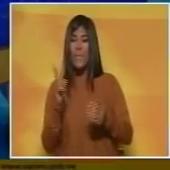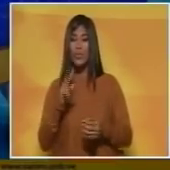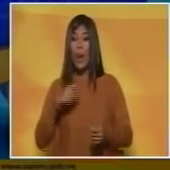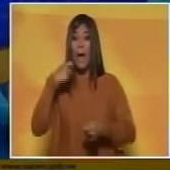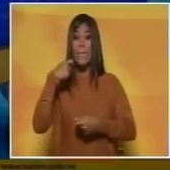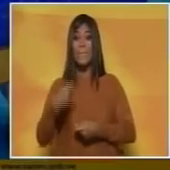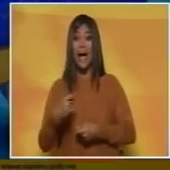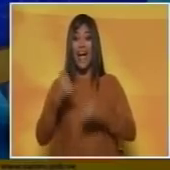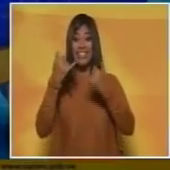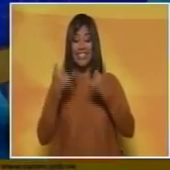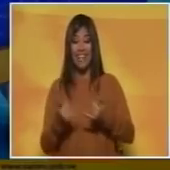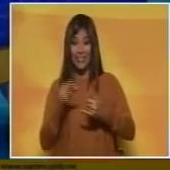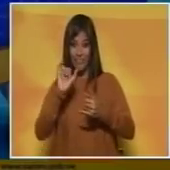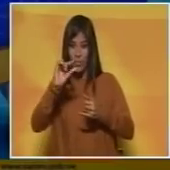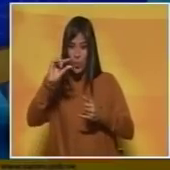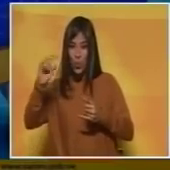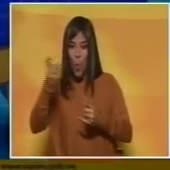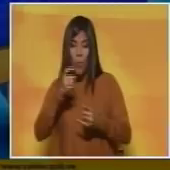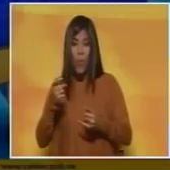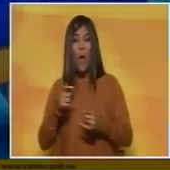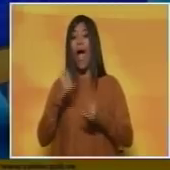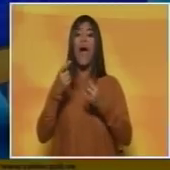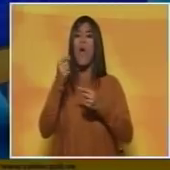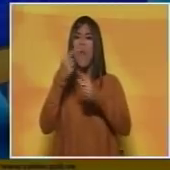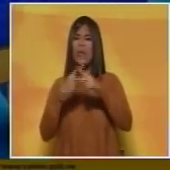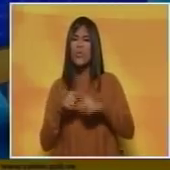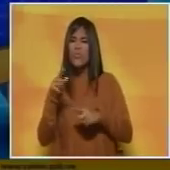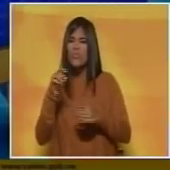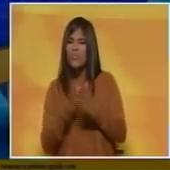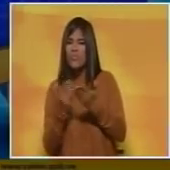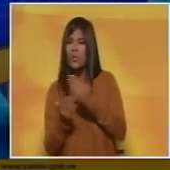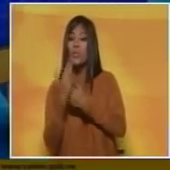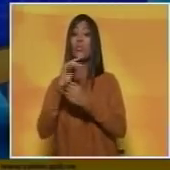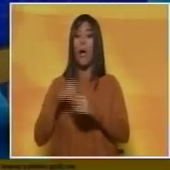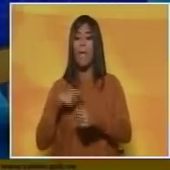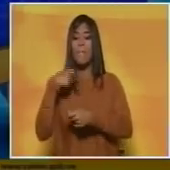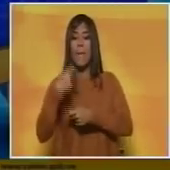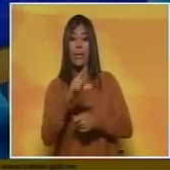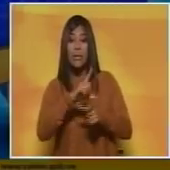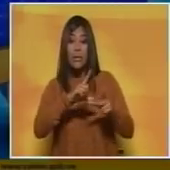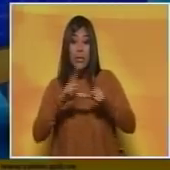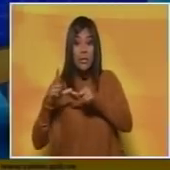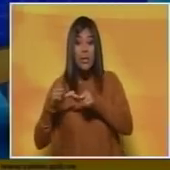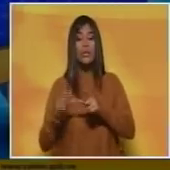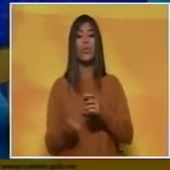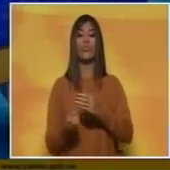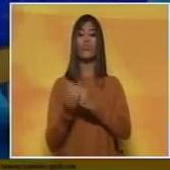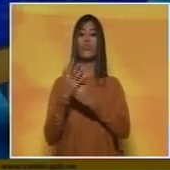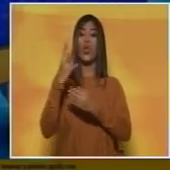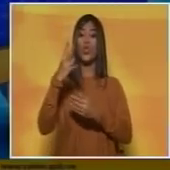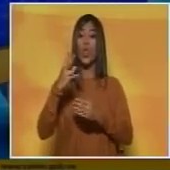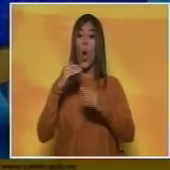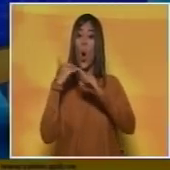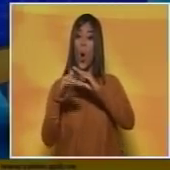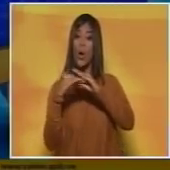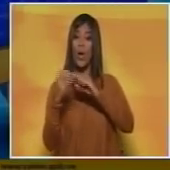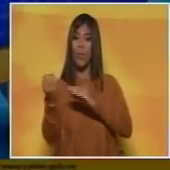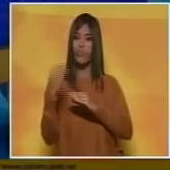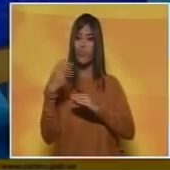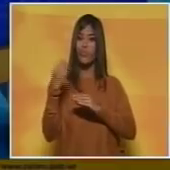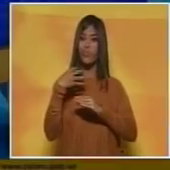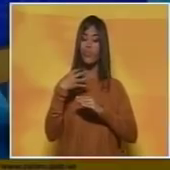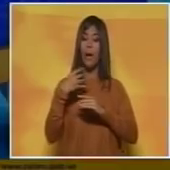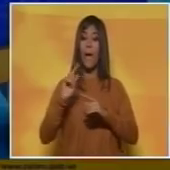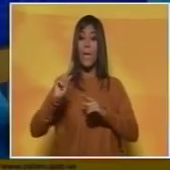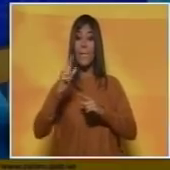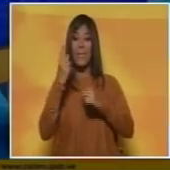opción pagar en línea y realizando el pago del costo actual de la emisión del pasaporte. Finalmente, de ser procesado el pago, le llegarán 2 correos electrónicos.